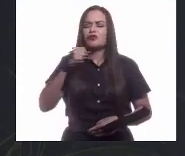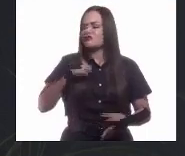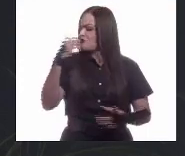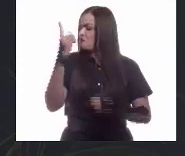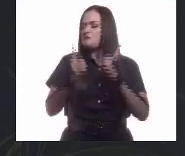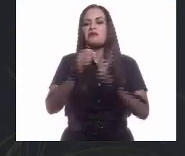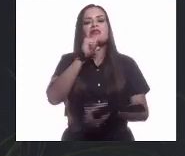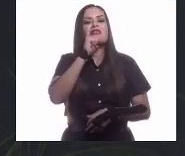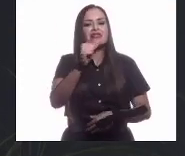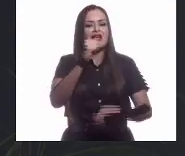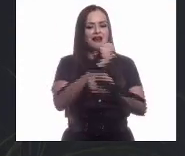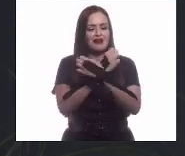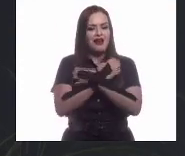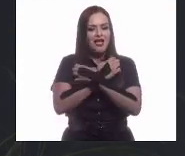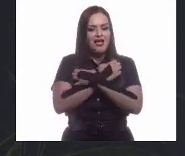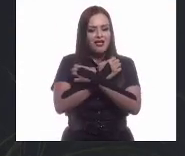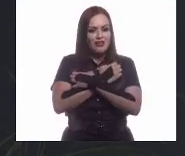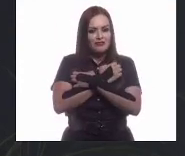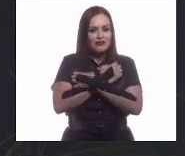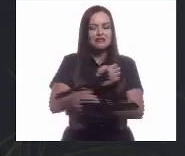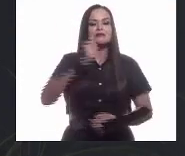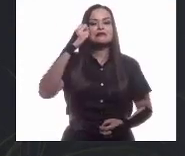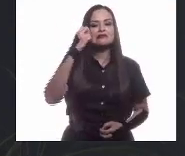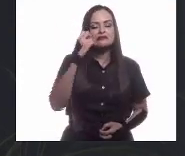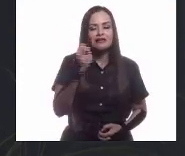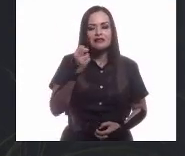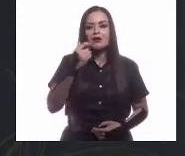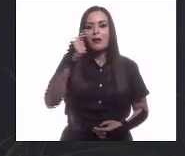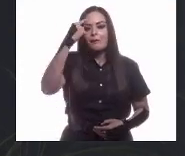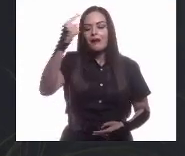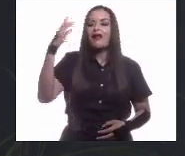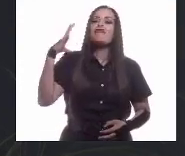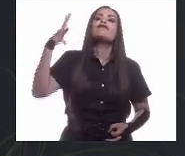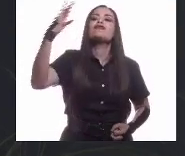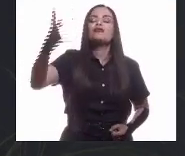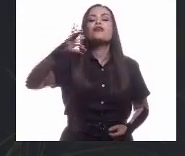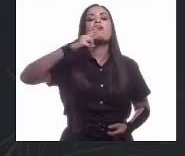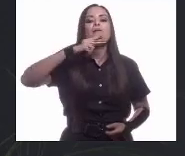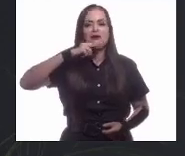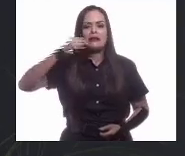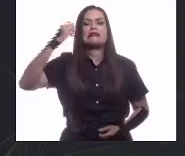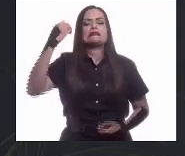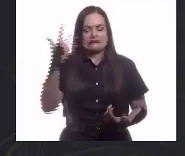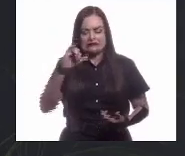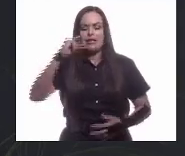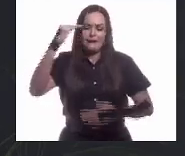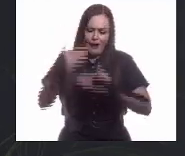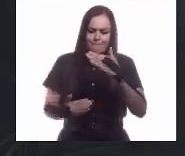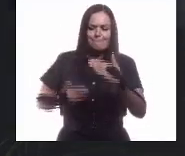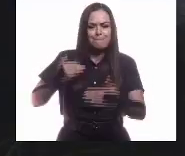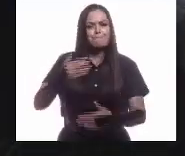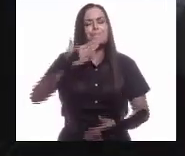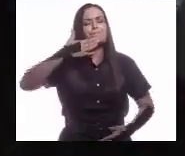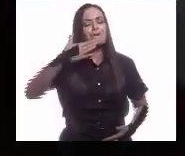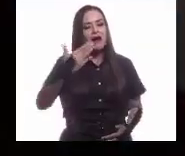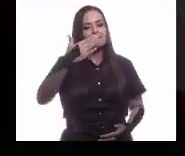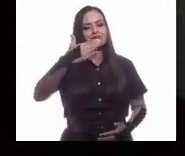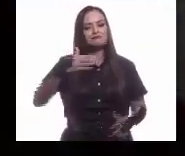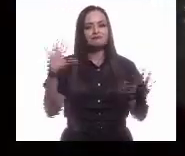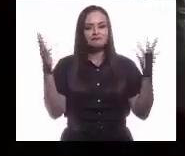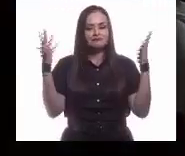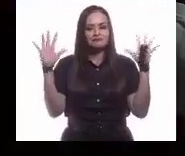la educación es nuestro pasaporte hacia un mejor futuro y ya vamos bastante adelantados en el viaje.